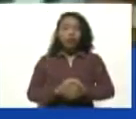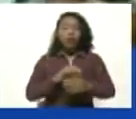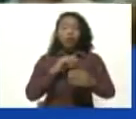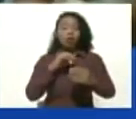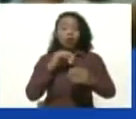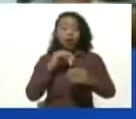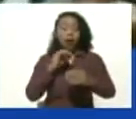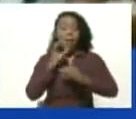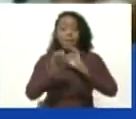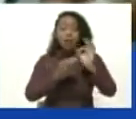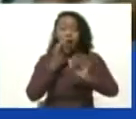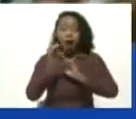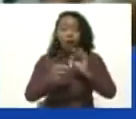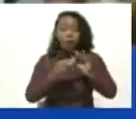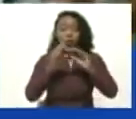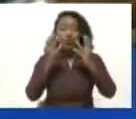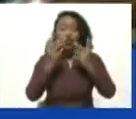cifras